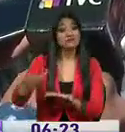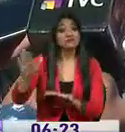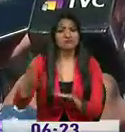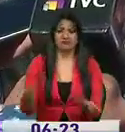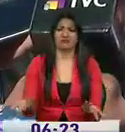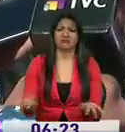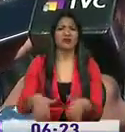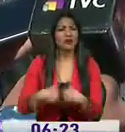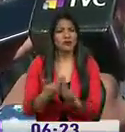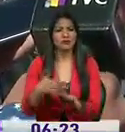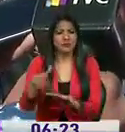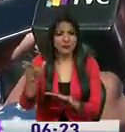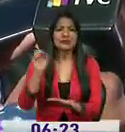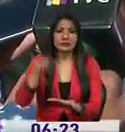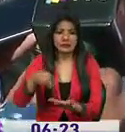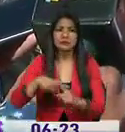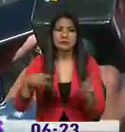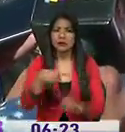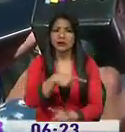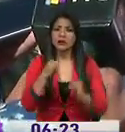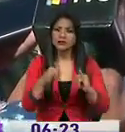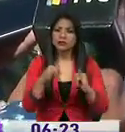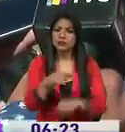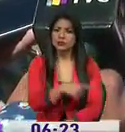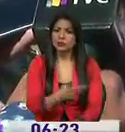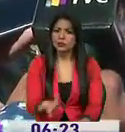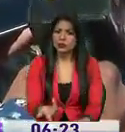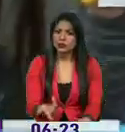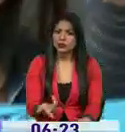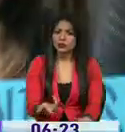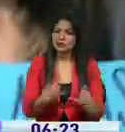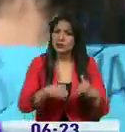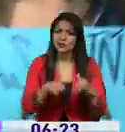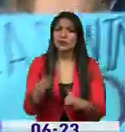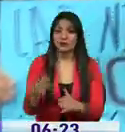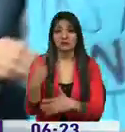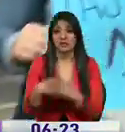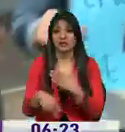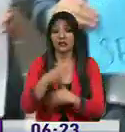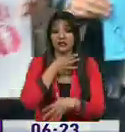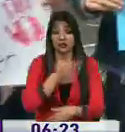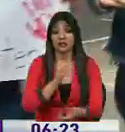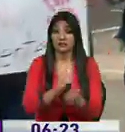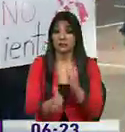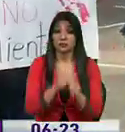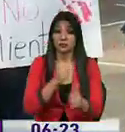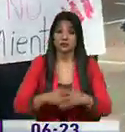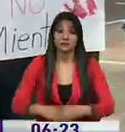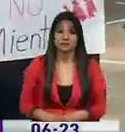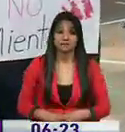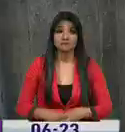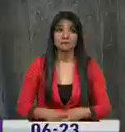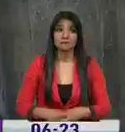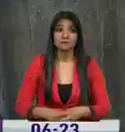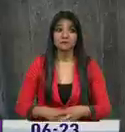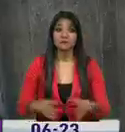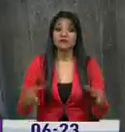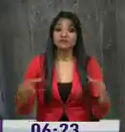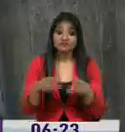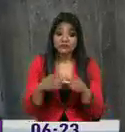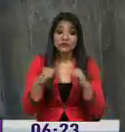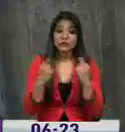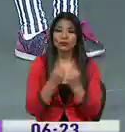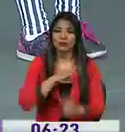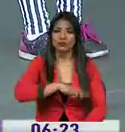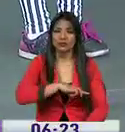¿Cómo les vamos a retirar a nuestras hijas si a ellas les encanta este deporte? El Consejo de Protección de Derechos del municipio de Quito tuvo un acercamiento con